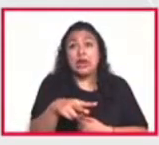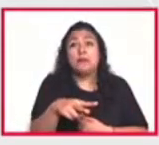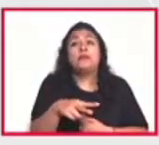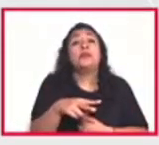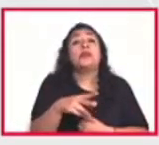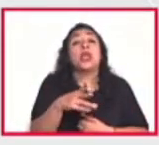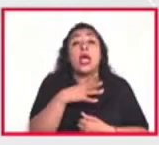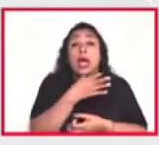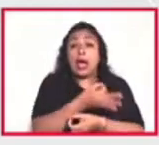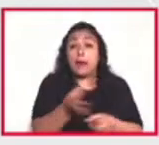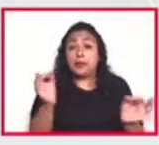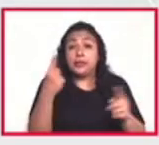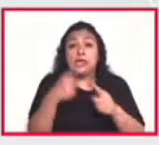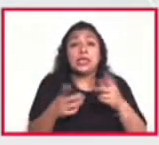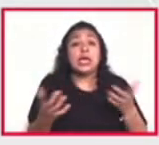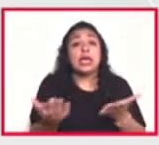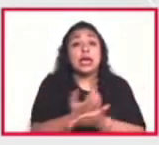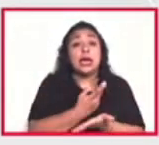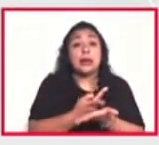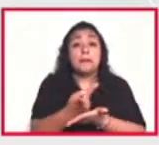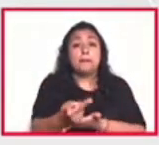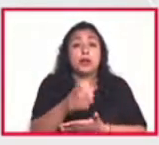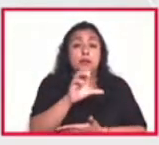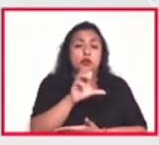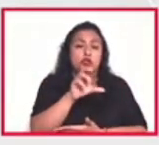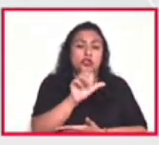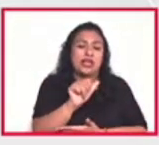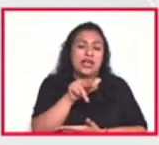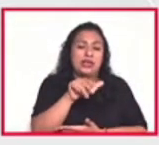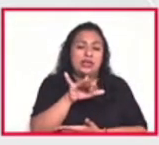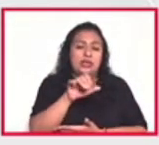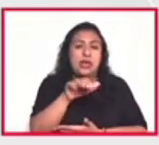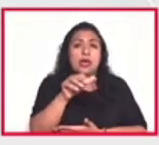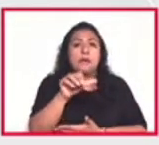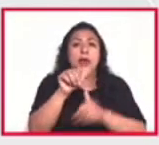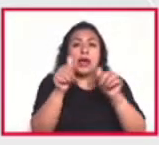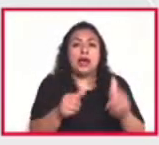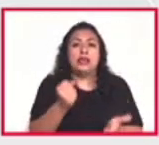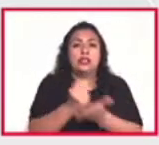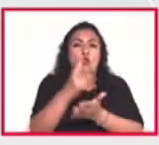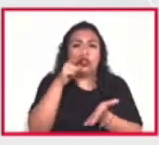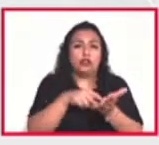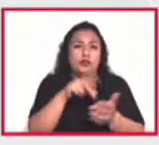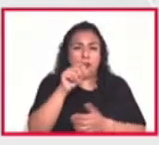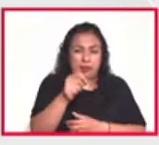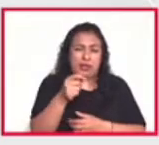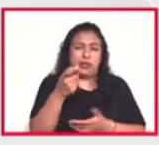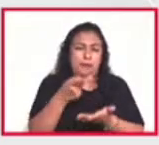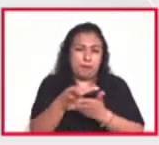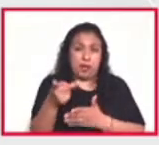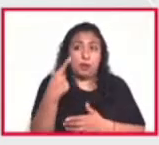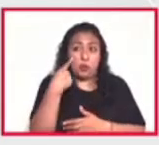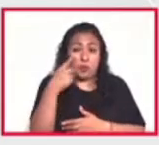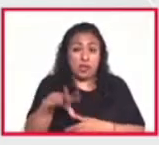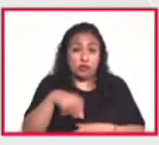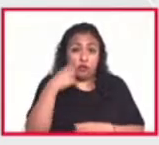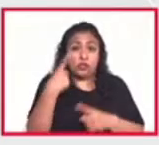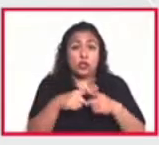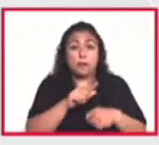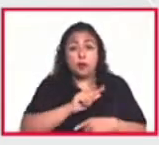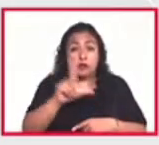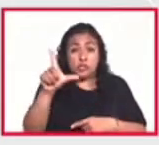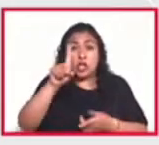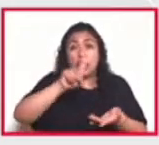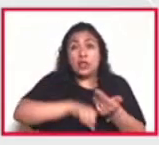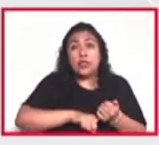dio a conocer a los ganadores de los premios CANIEM al Arte Editorial 2020. Es un galardón que distingue el esfuerzo de los profesionales que forman parte